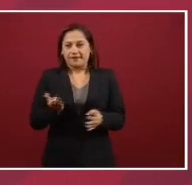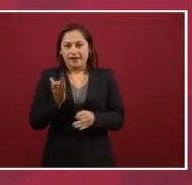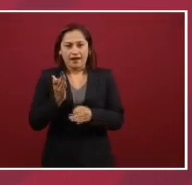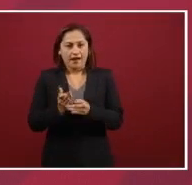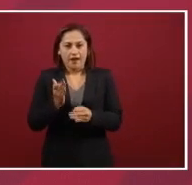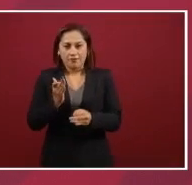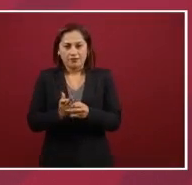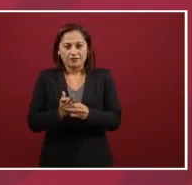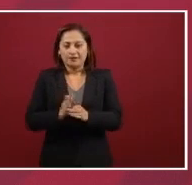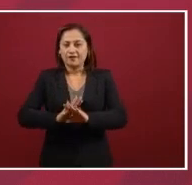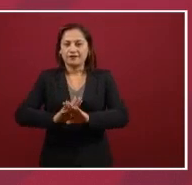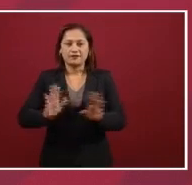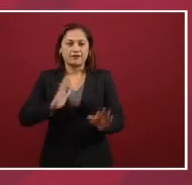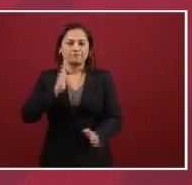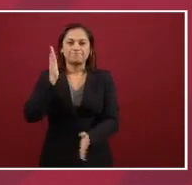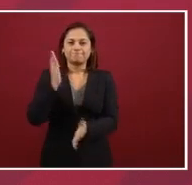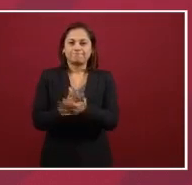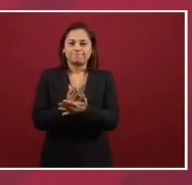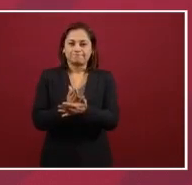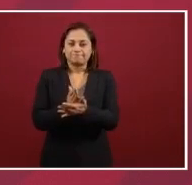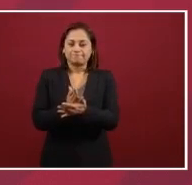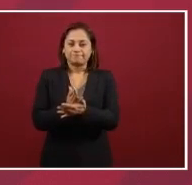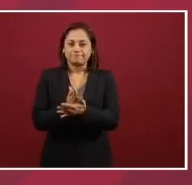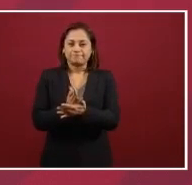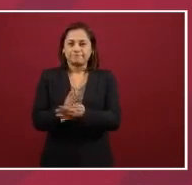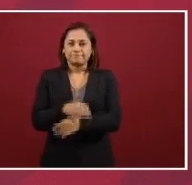esa justificación. Es decir,